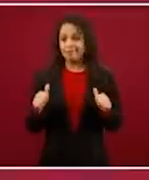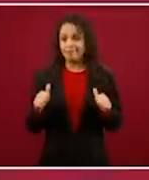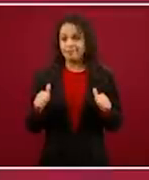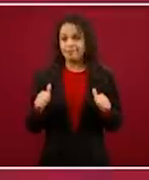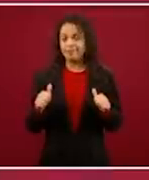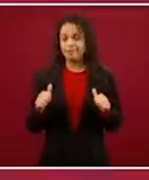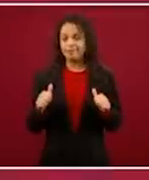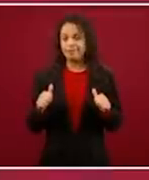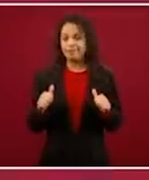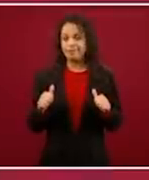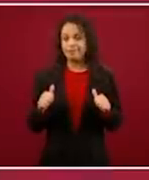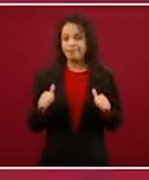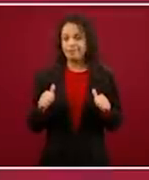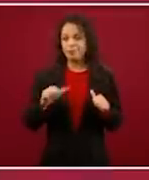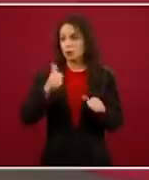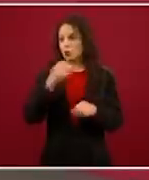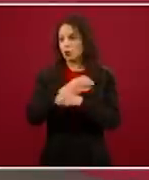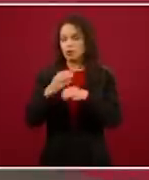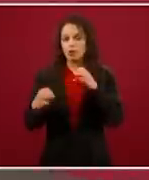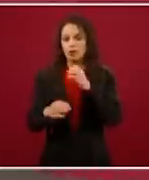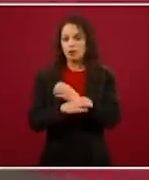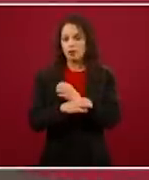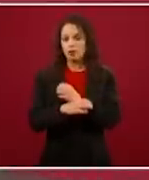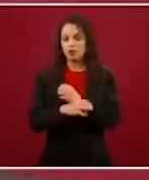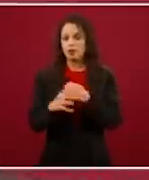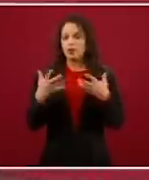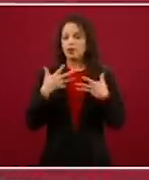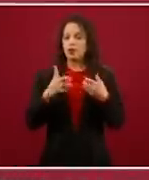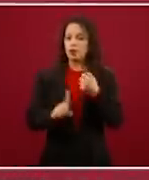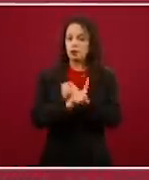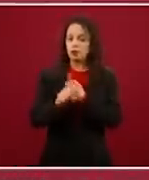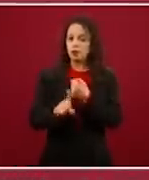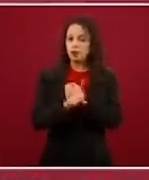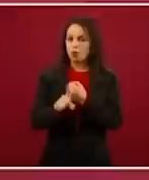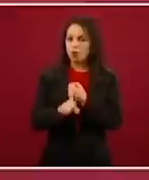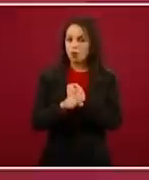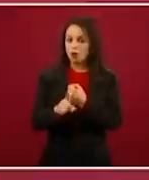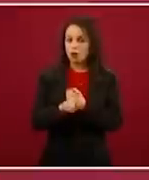causó tanto daño como la corrupción.